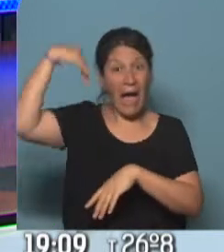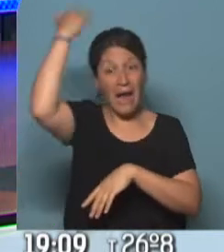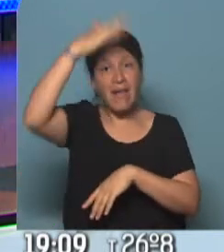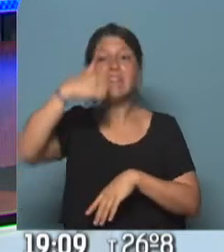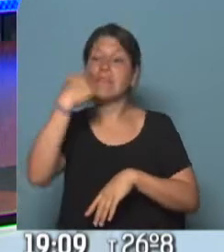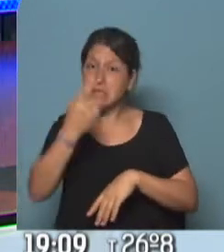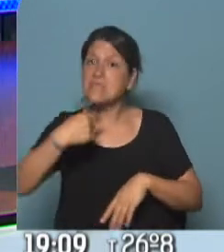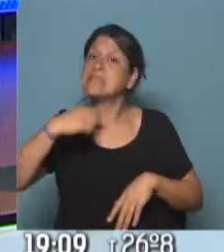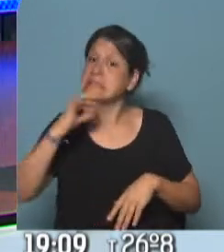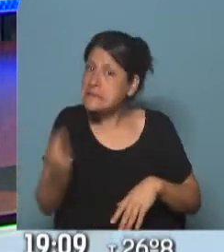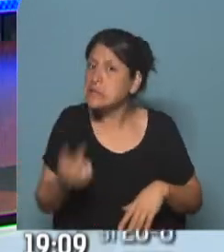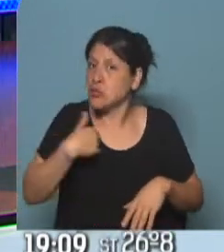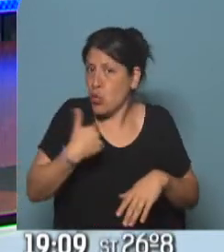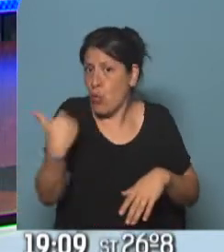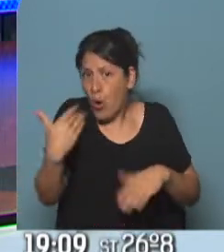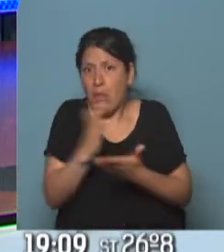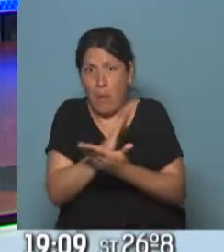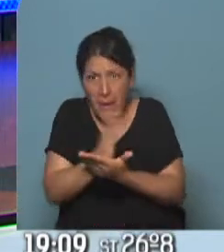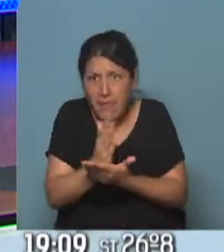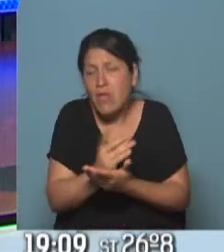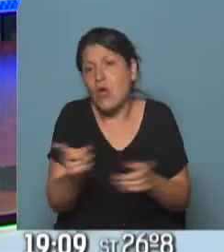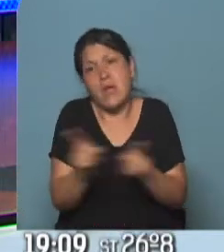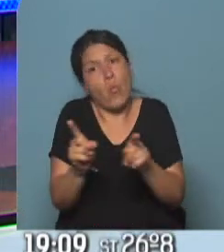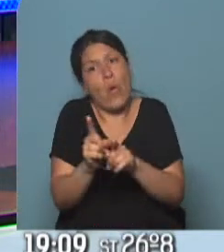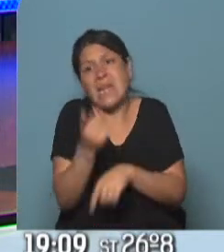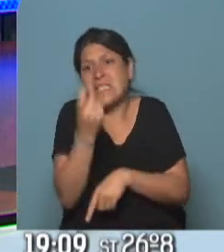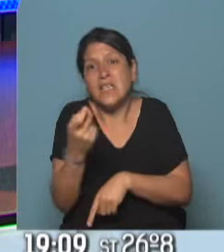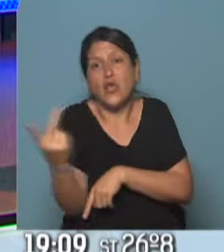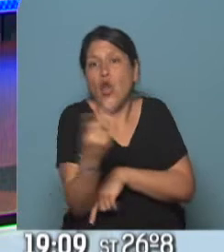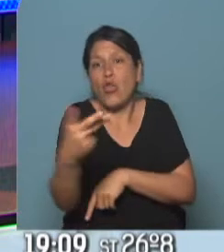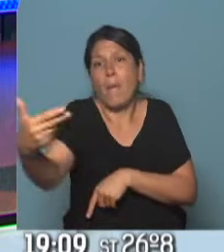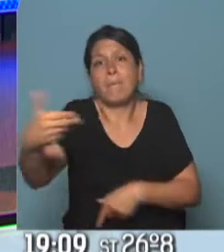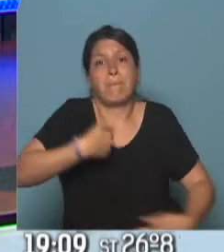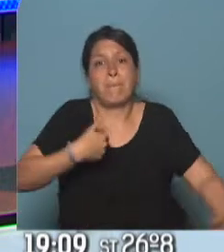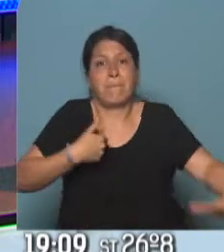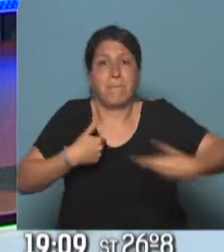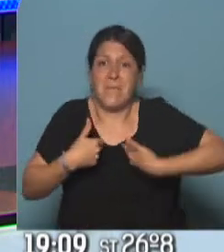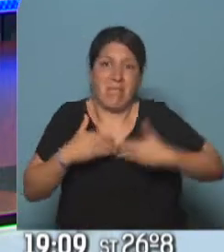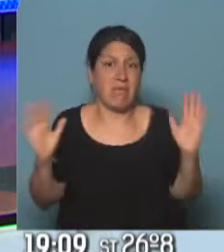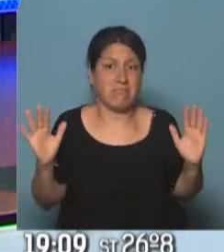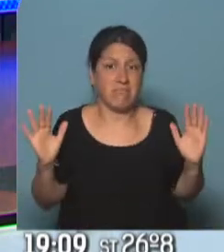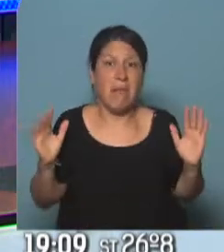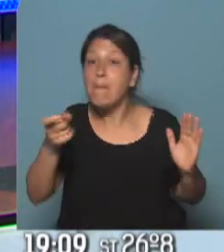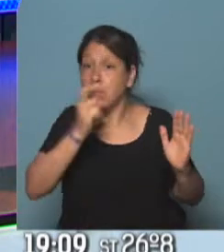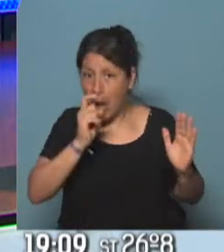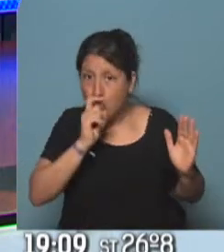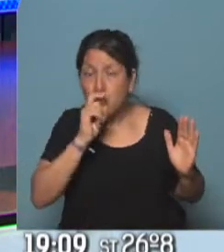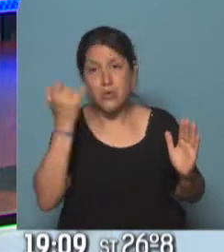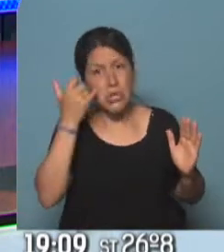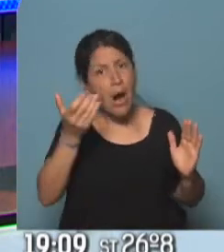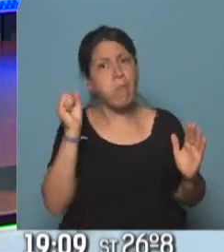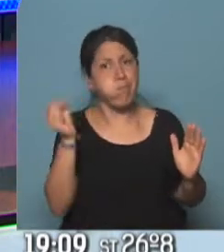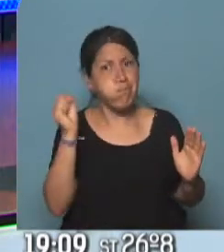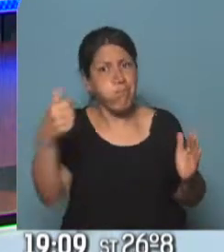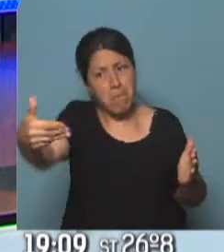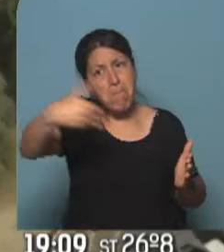mediar si las dos partes se lo piden hasta ahora dijo sólo tiene una carta en ese sentido por parte de maduro al quien todavía no